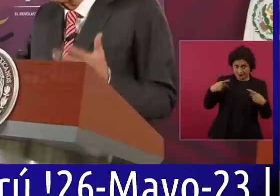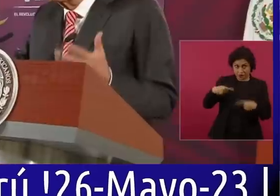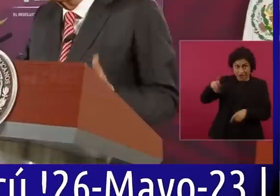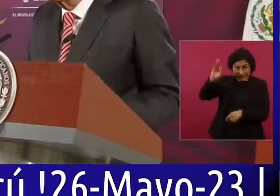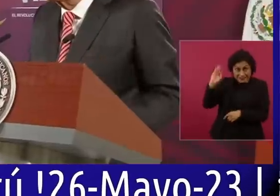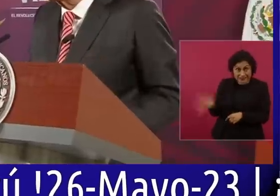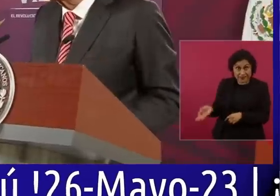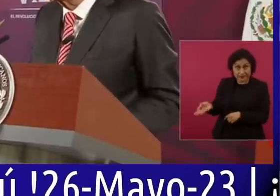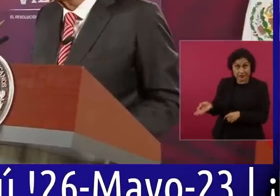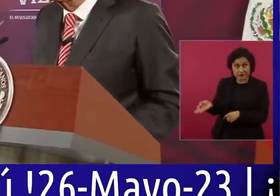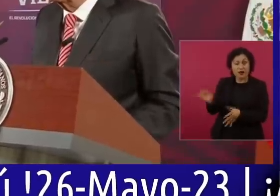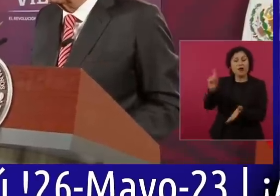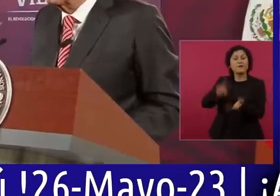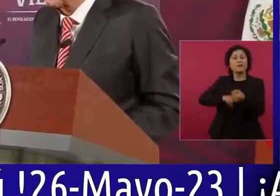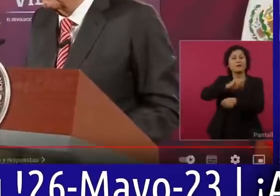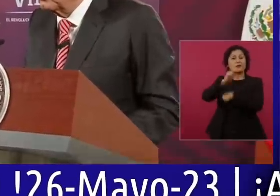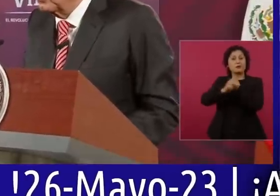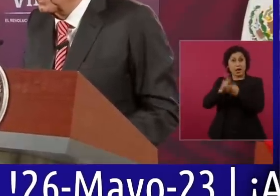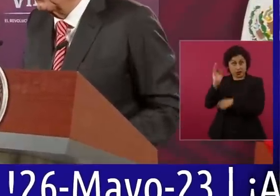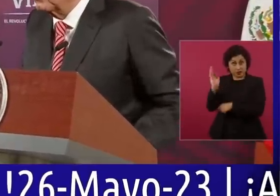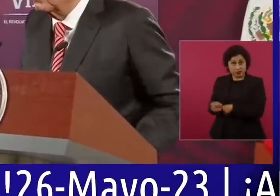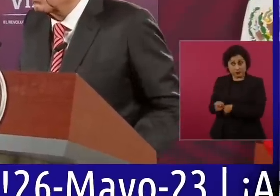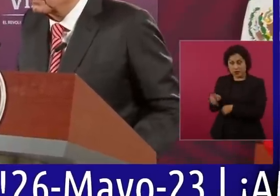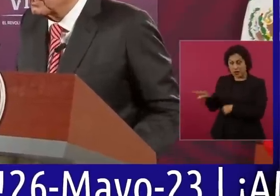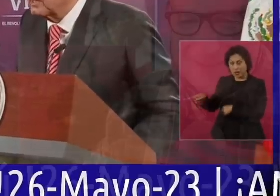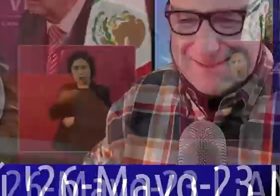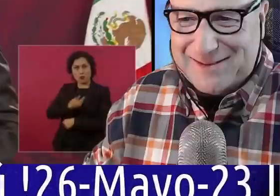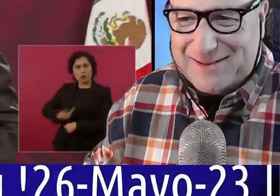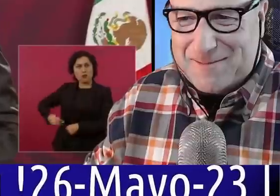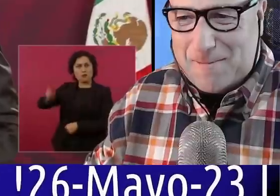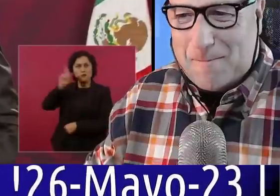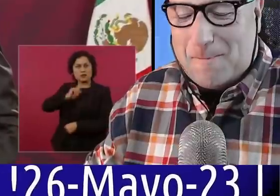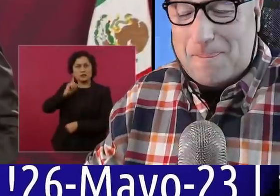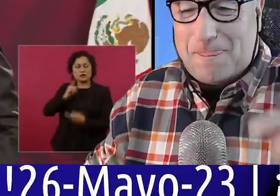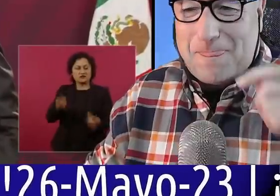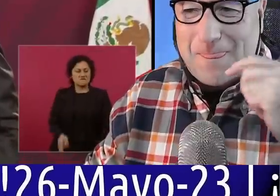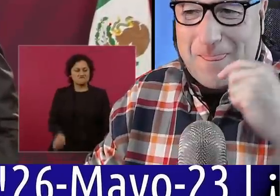Señora presidenta que está usurpando el cargo.